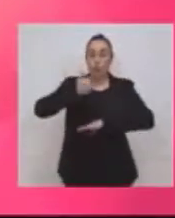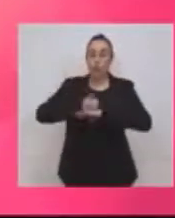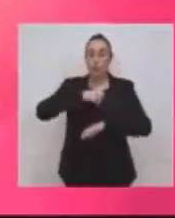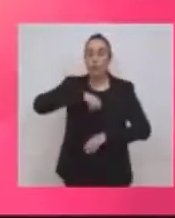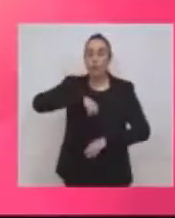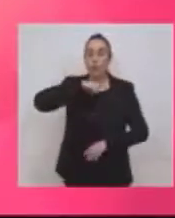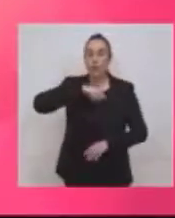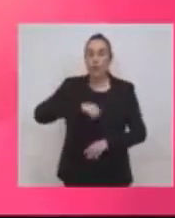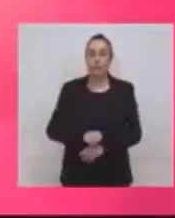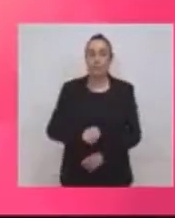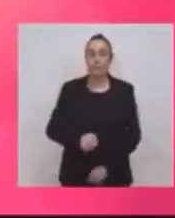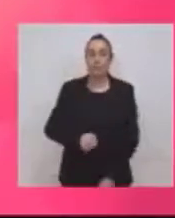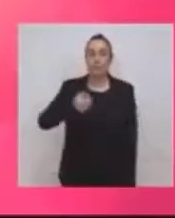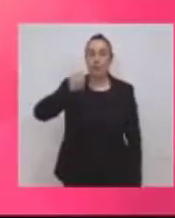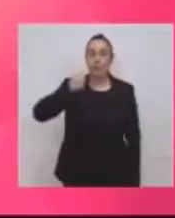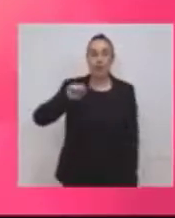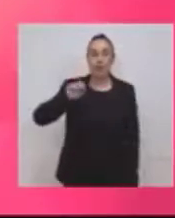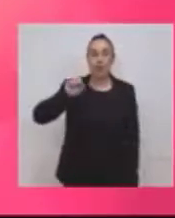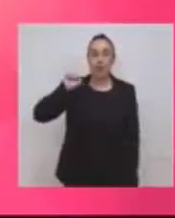Alessandra.